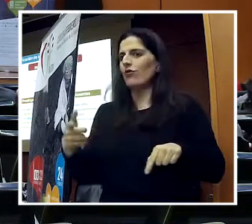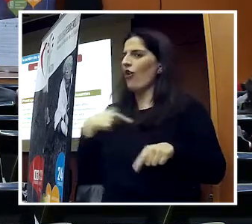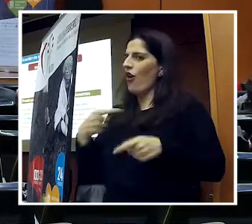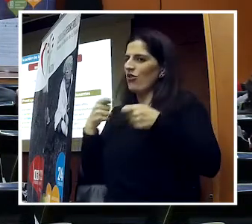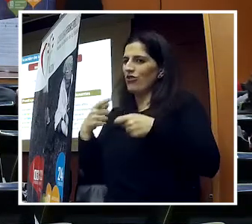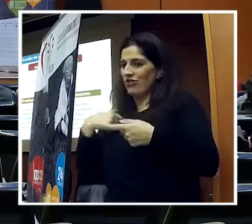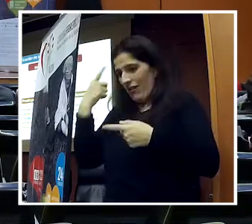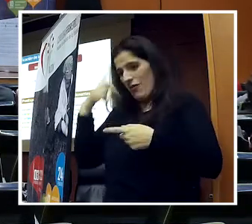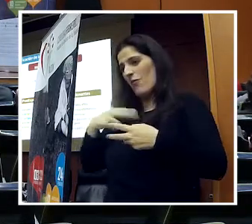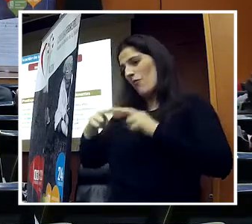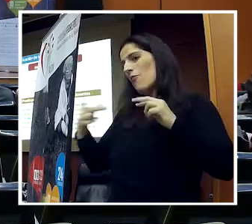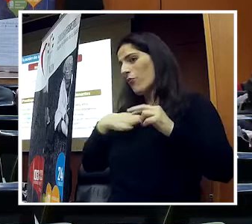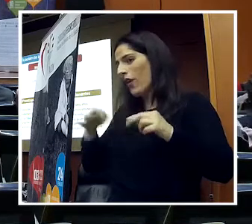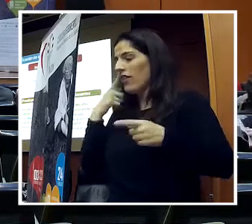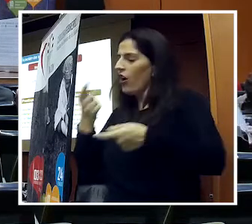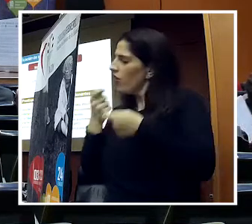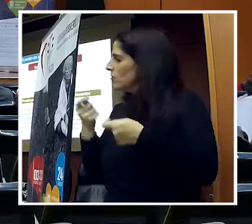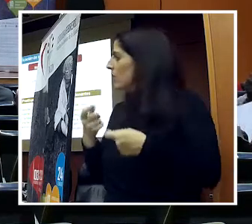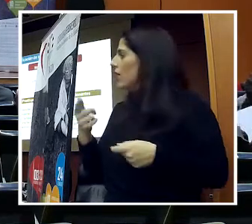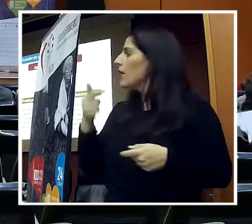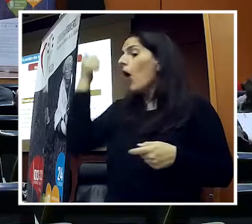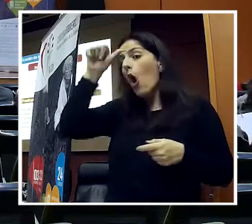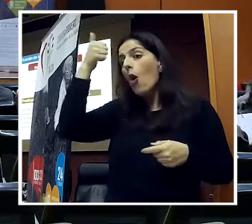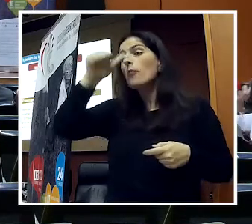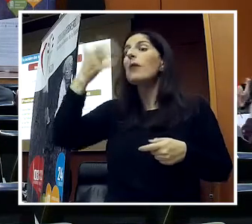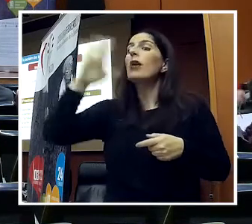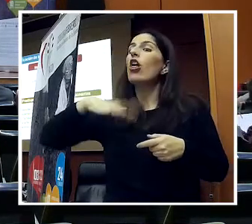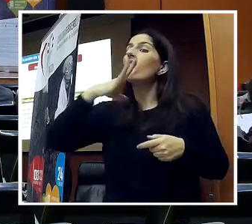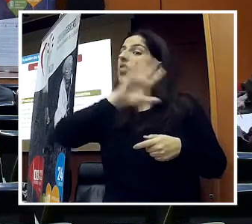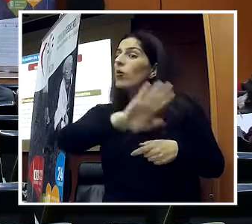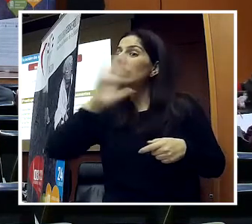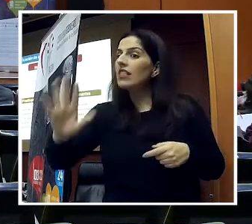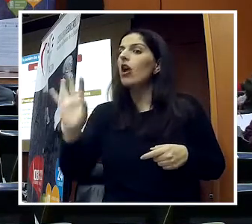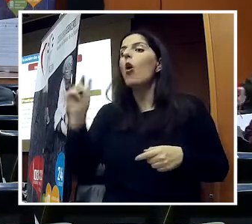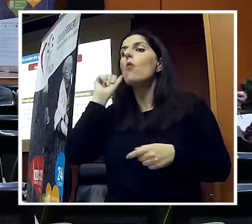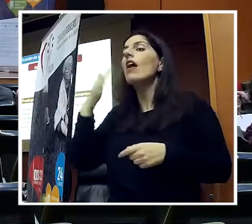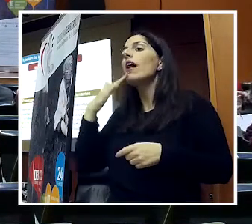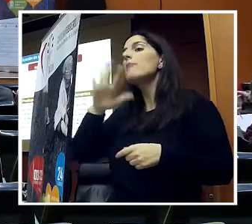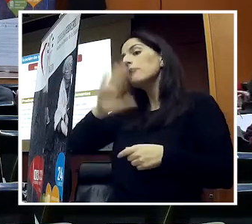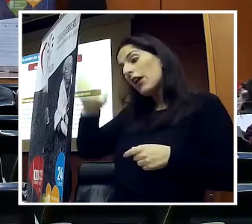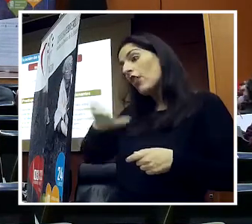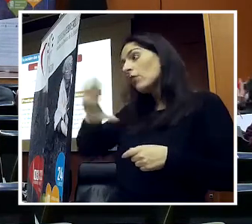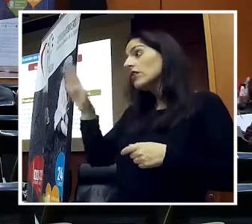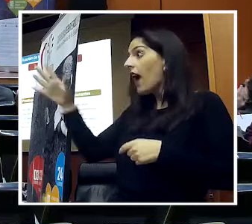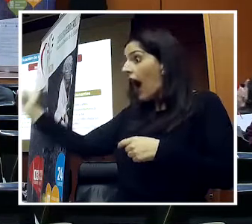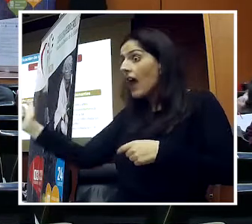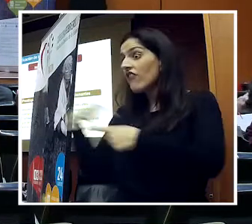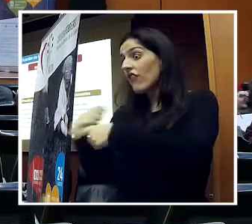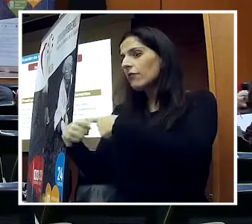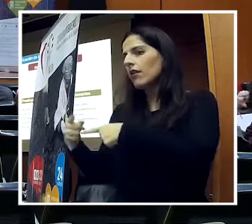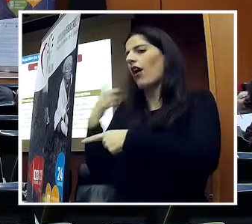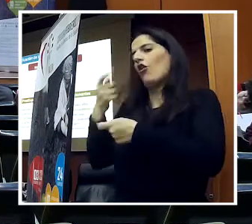ya sea un infarto o un ictus, en varones menores de 55 años o en mujeres menores de 65 años. Eso es lo que